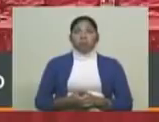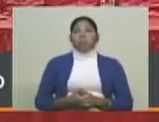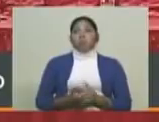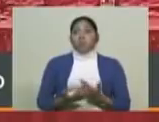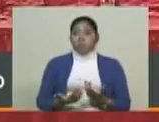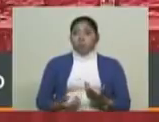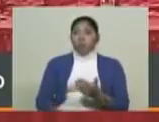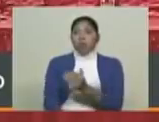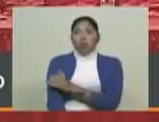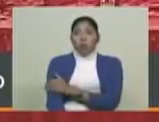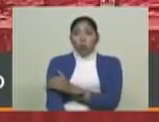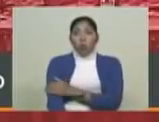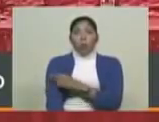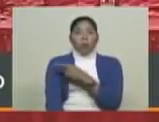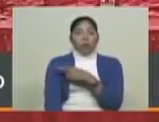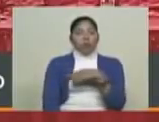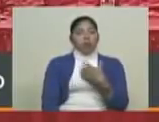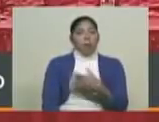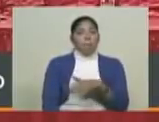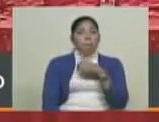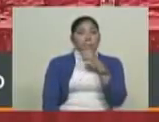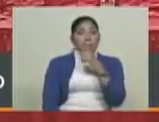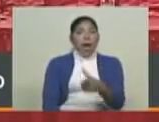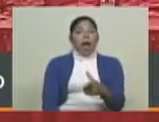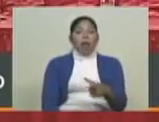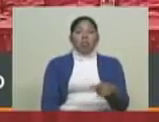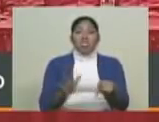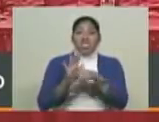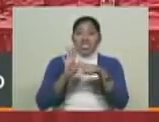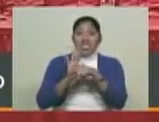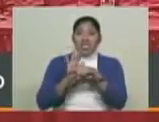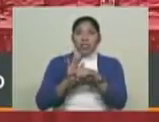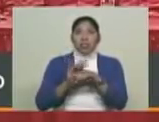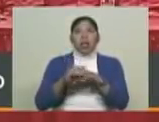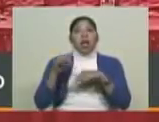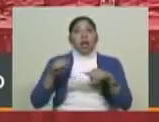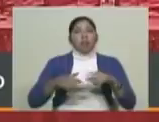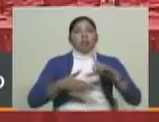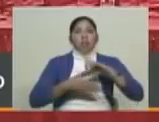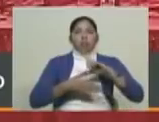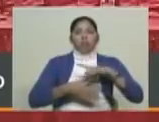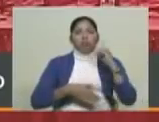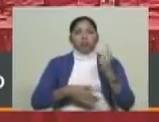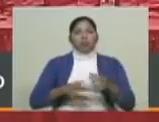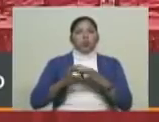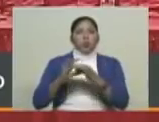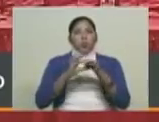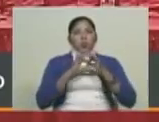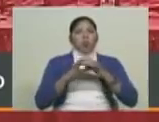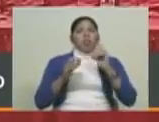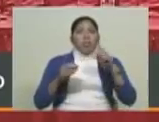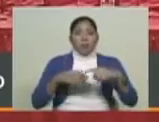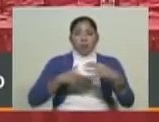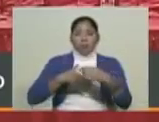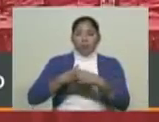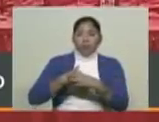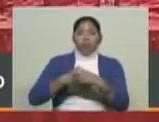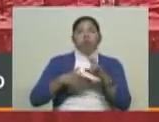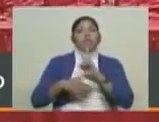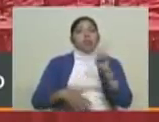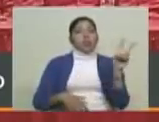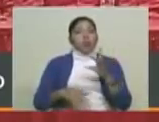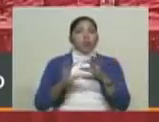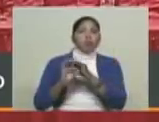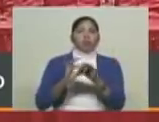La derecha es perversa. Por eso la necesidad de estar unidos en Latinoamérica, pero estar unidos aquí en Venezuela para enfrentar como un solo bloque